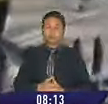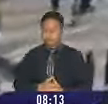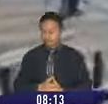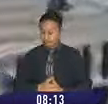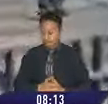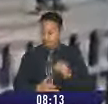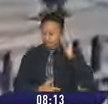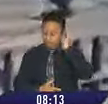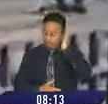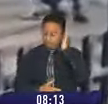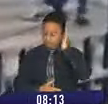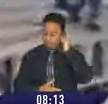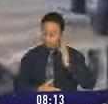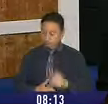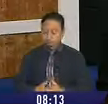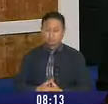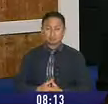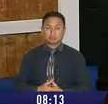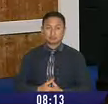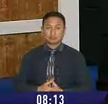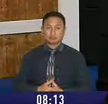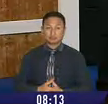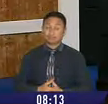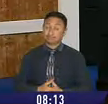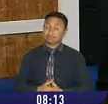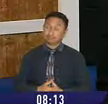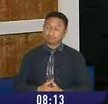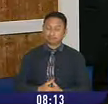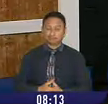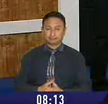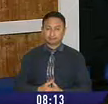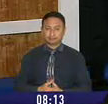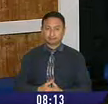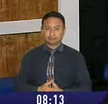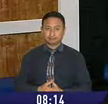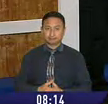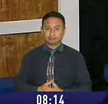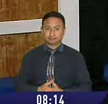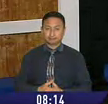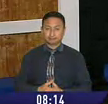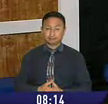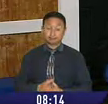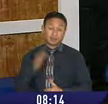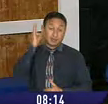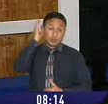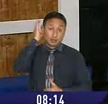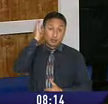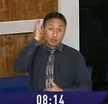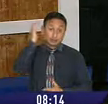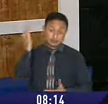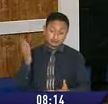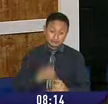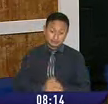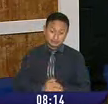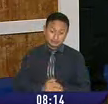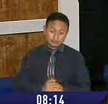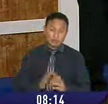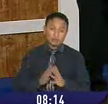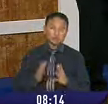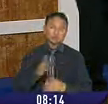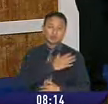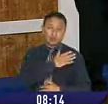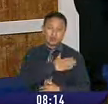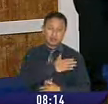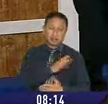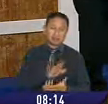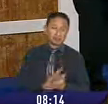Informó Javier Rosero. Imprudencia con... digamos... con demasiada confianza. No solamente